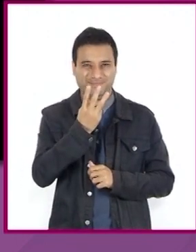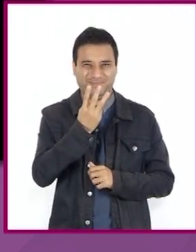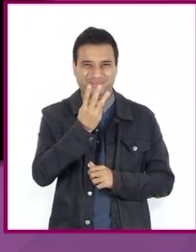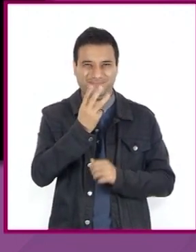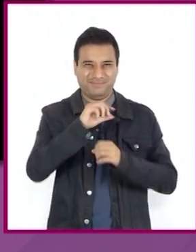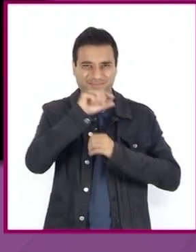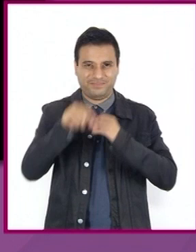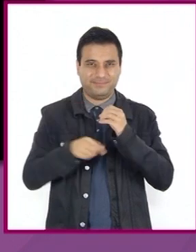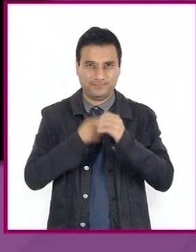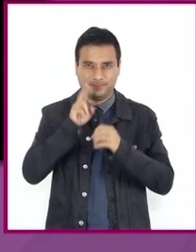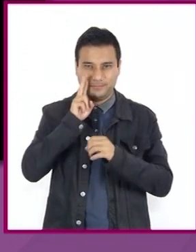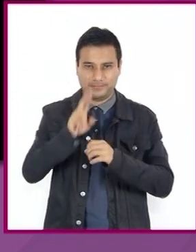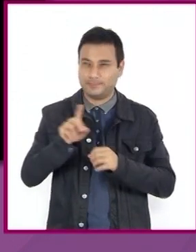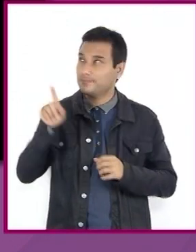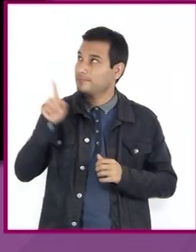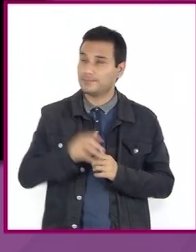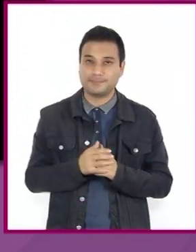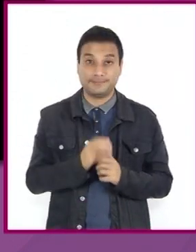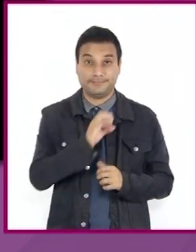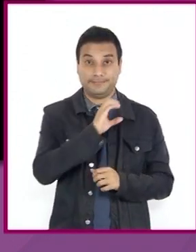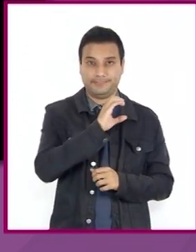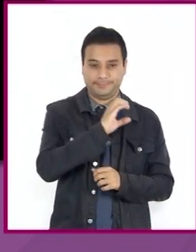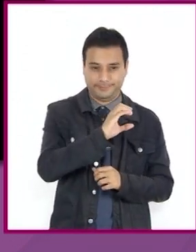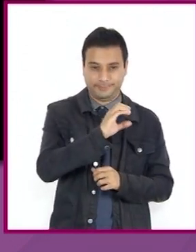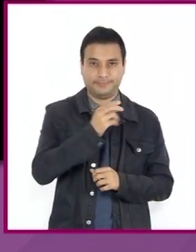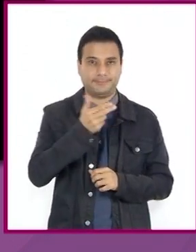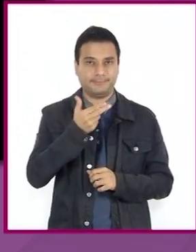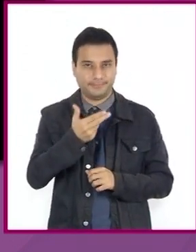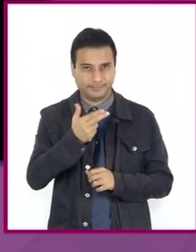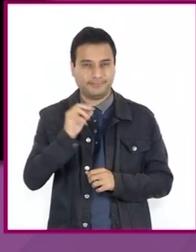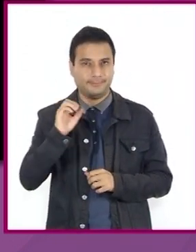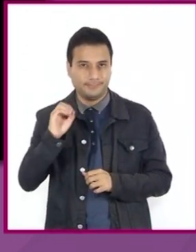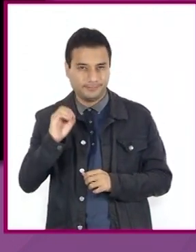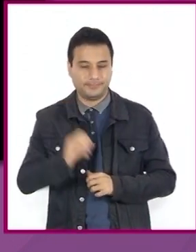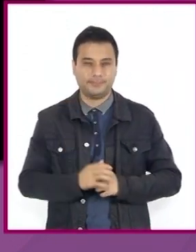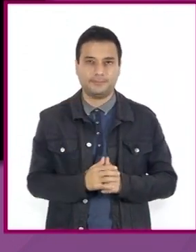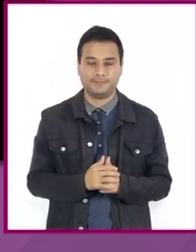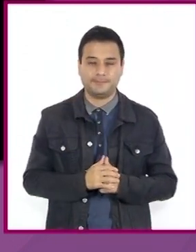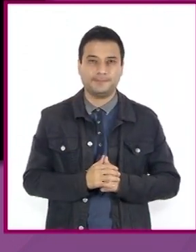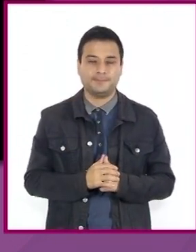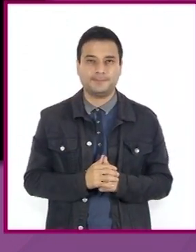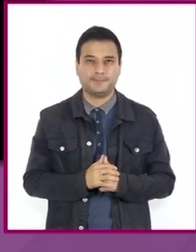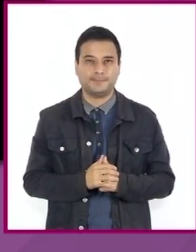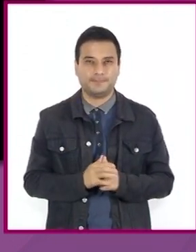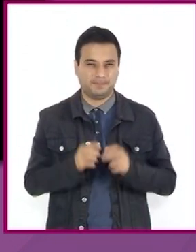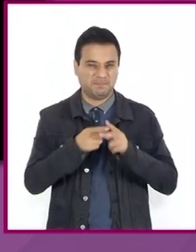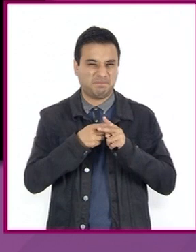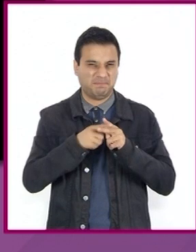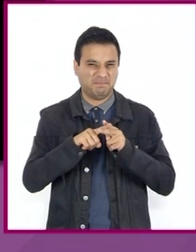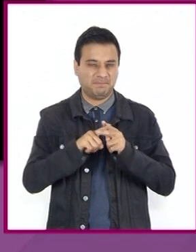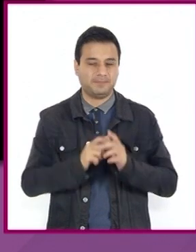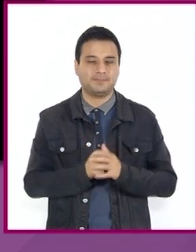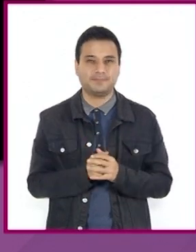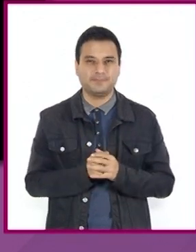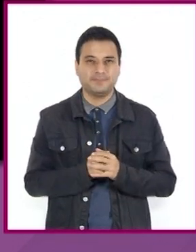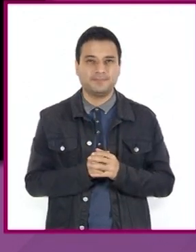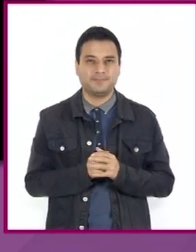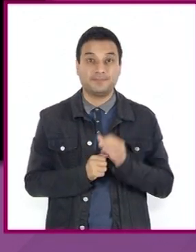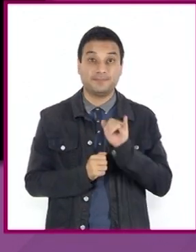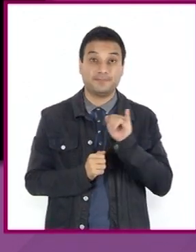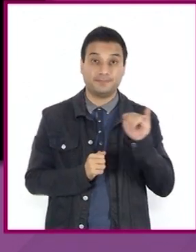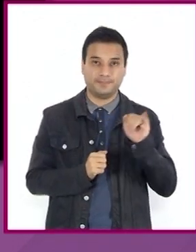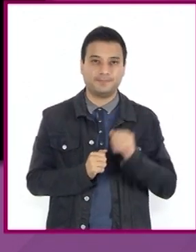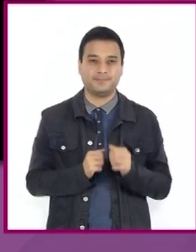superior. Tenemos carbono, hidrógeno, oxígeno. Vamos a empezar. Del lado izquierdo tenemos